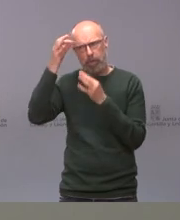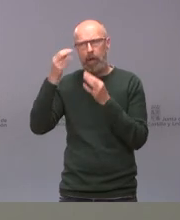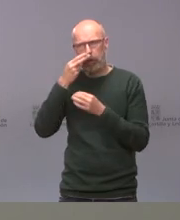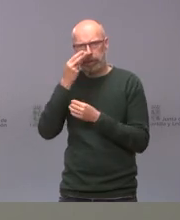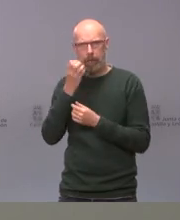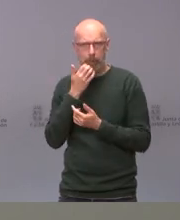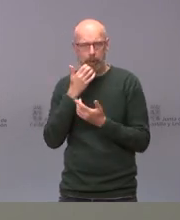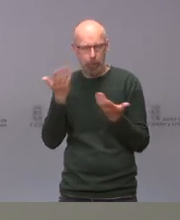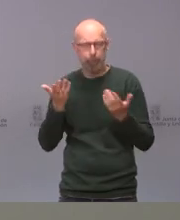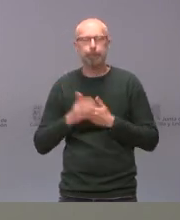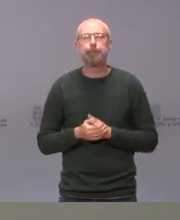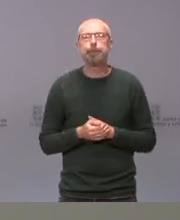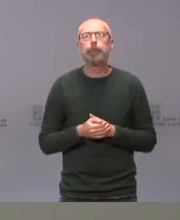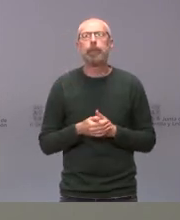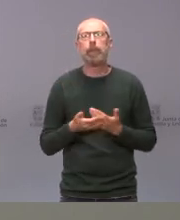Por ejemplo,